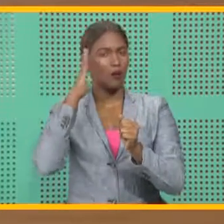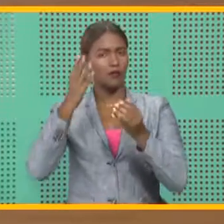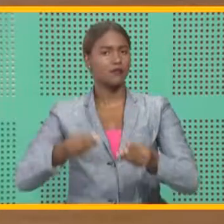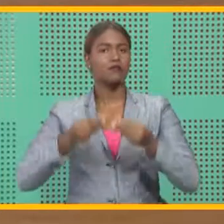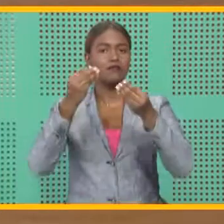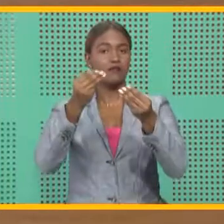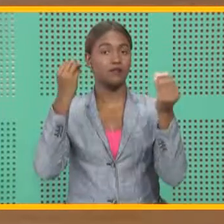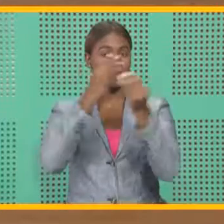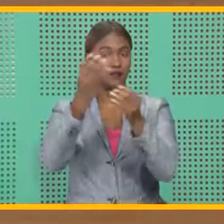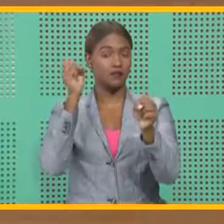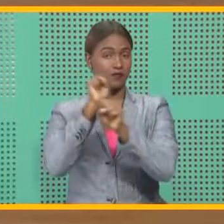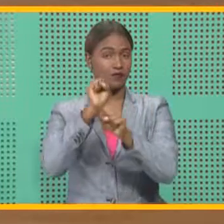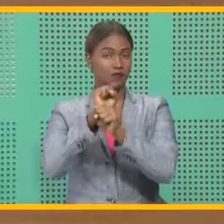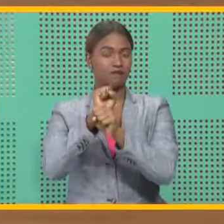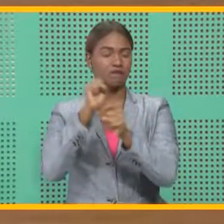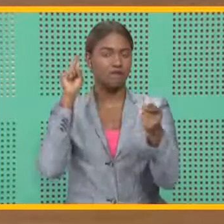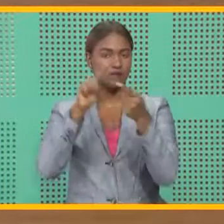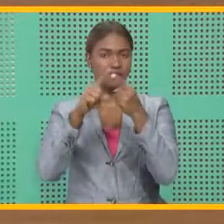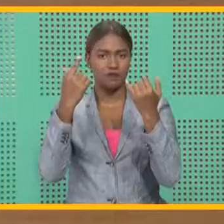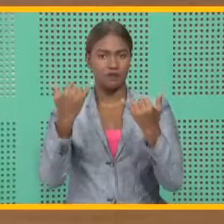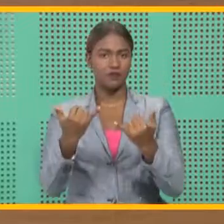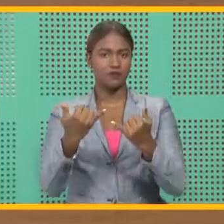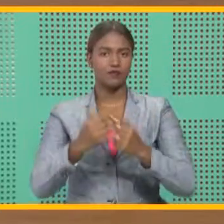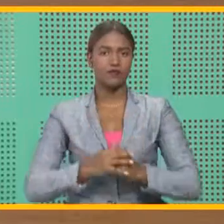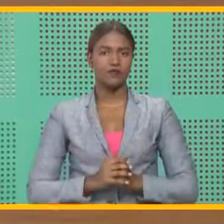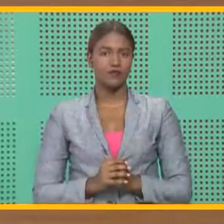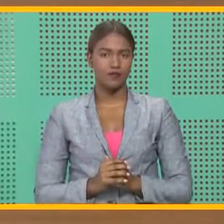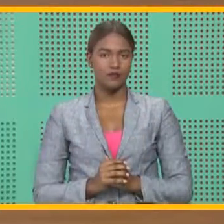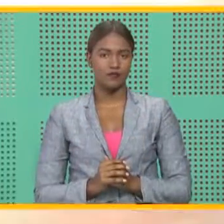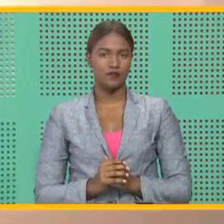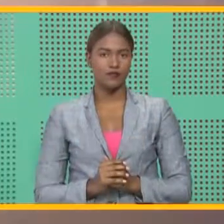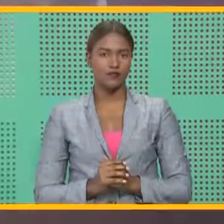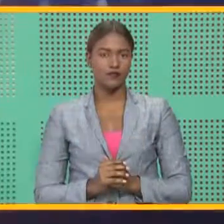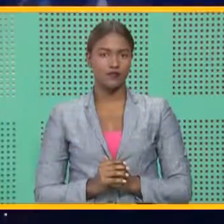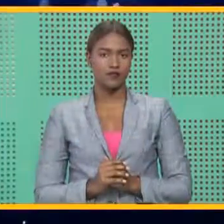las principales informaciones trabajadas hasta este momento.